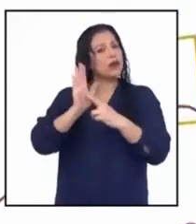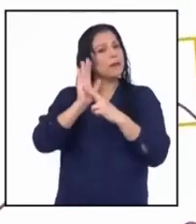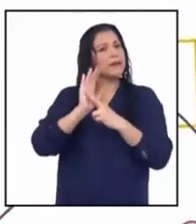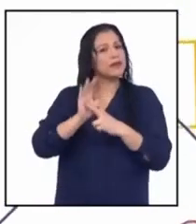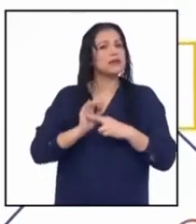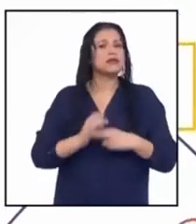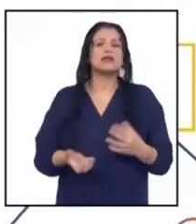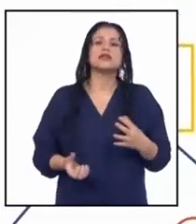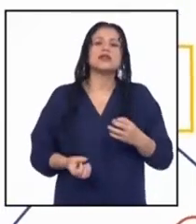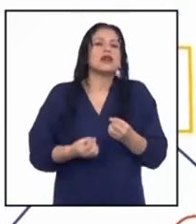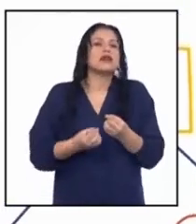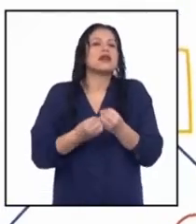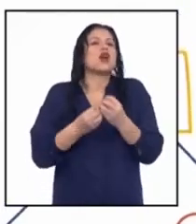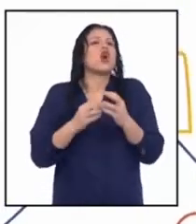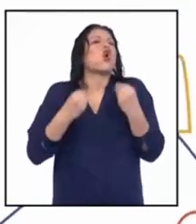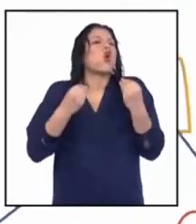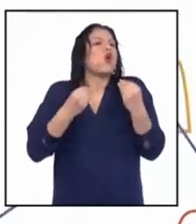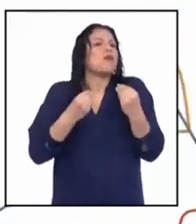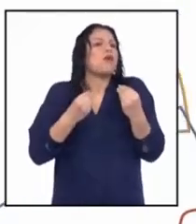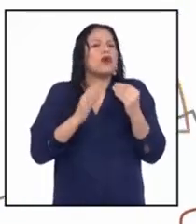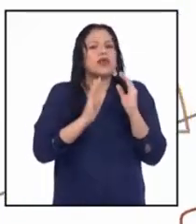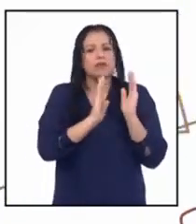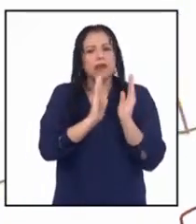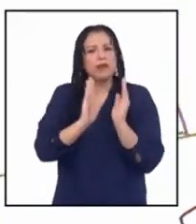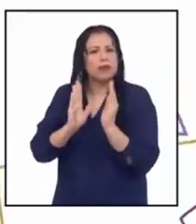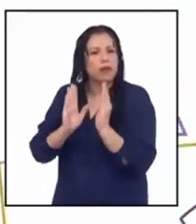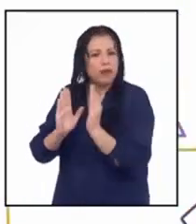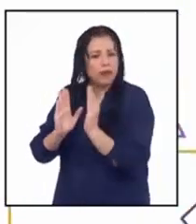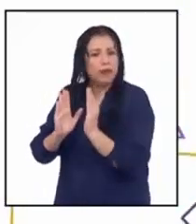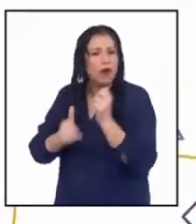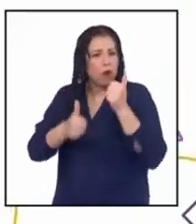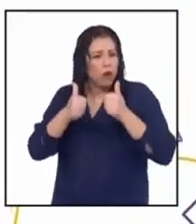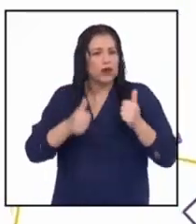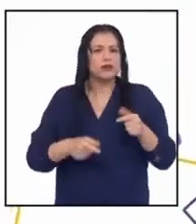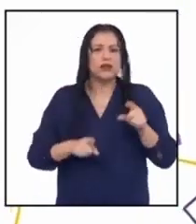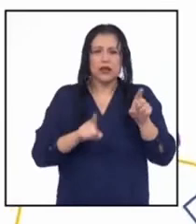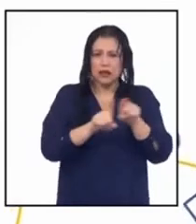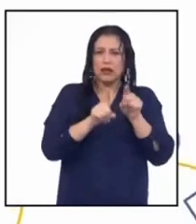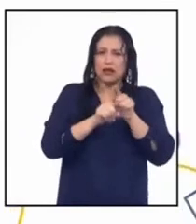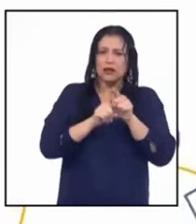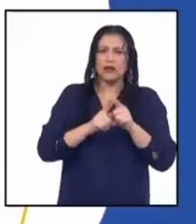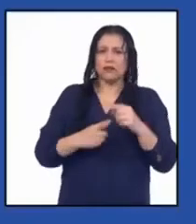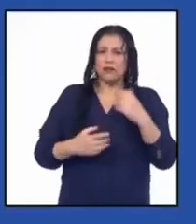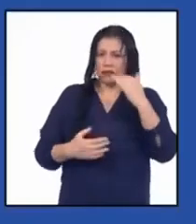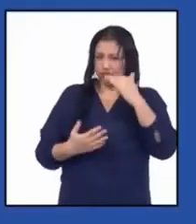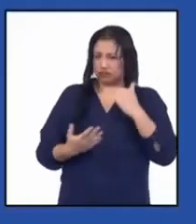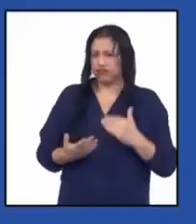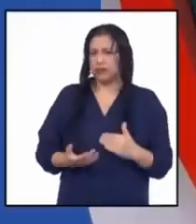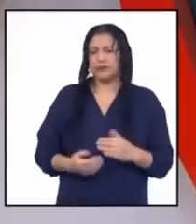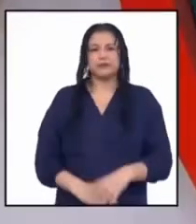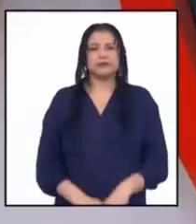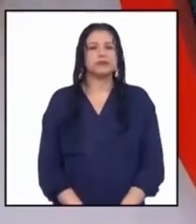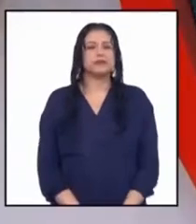variables cualitativas ordinales y también las nominales.